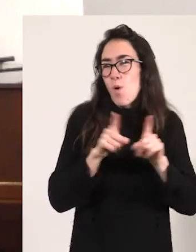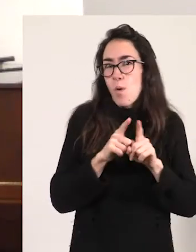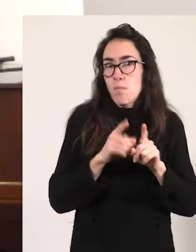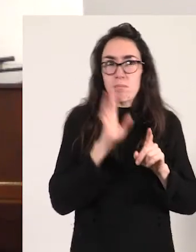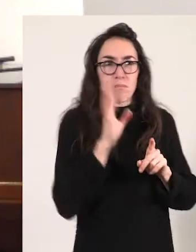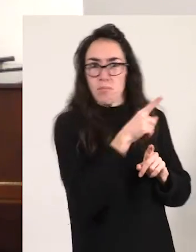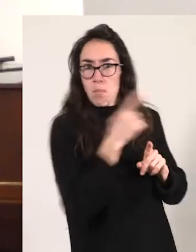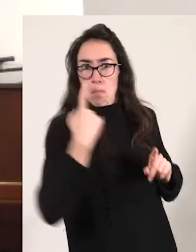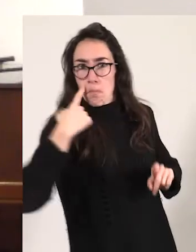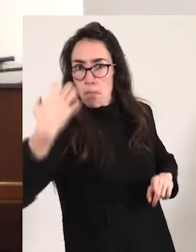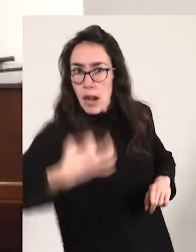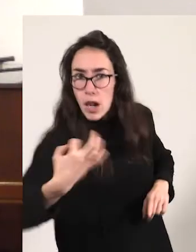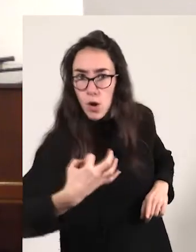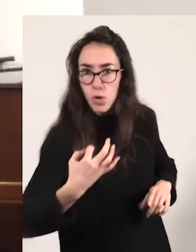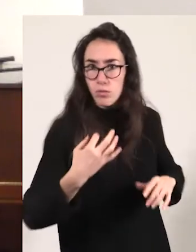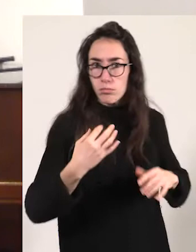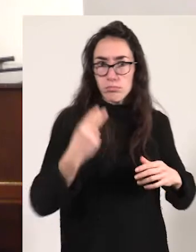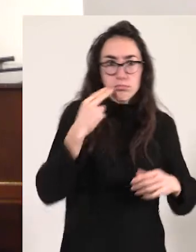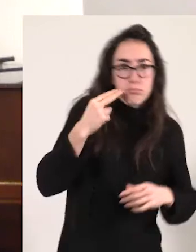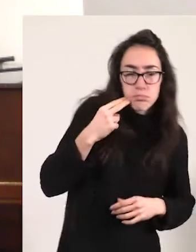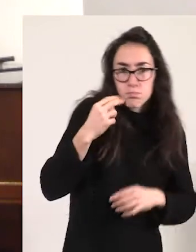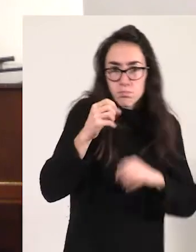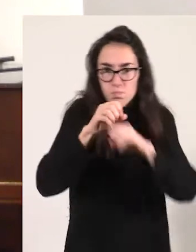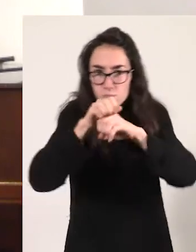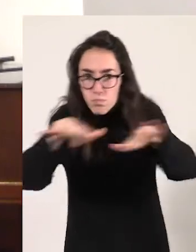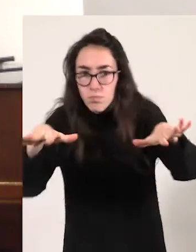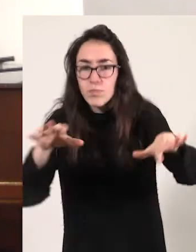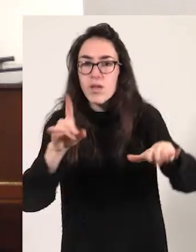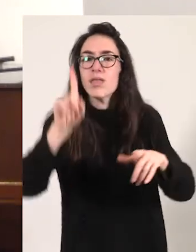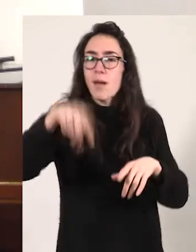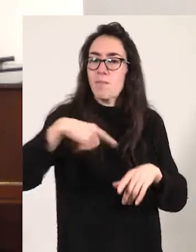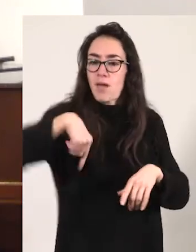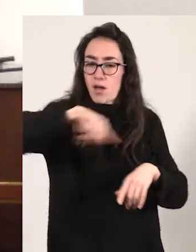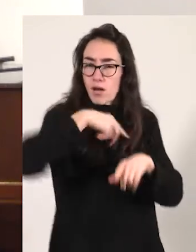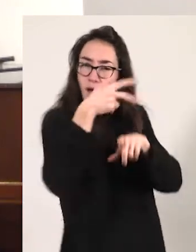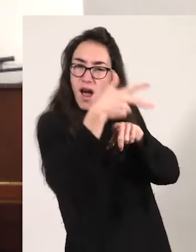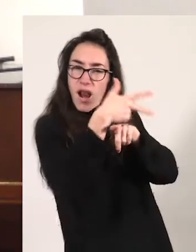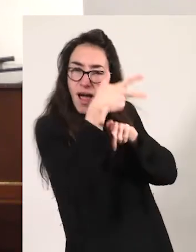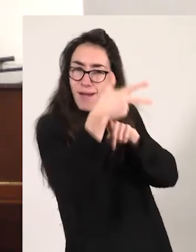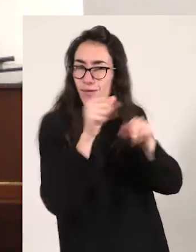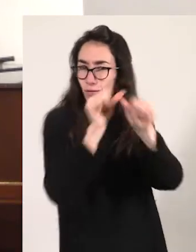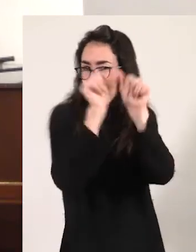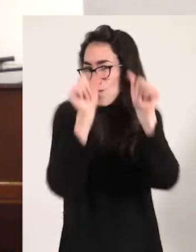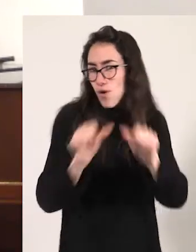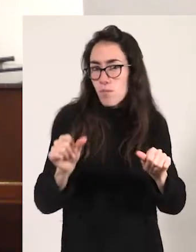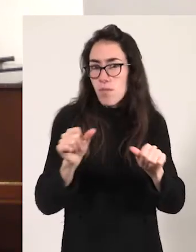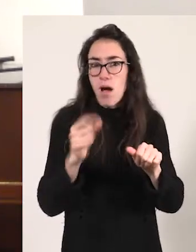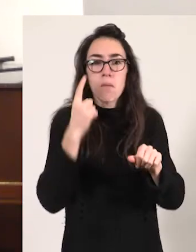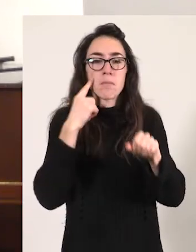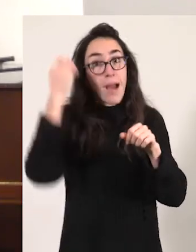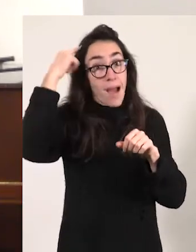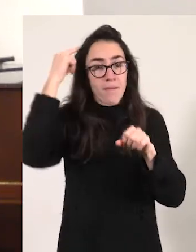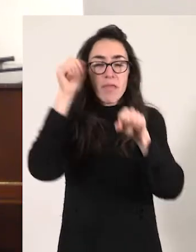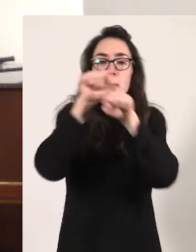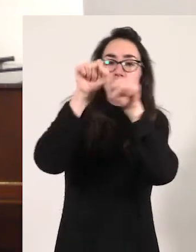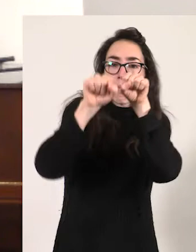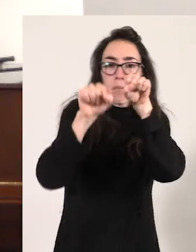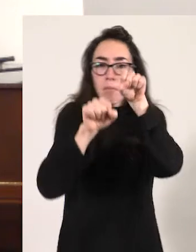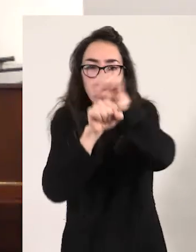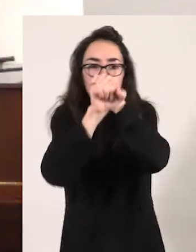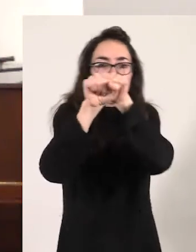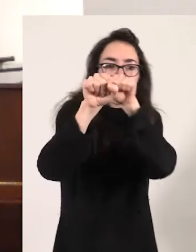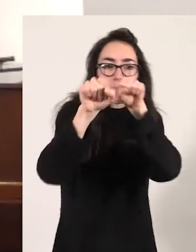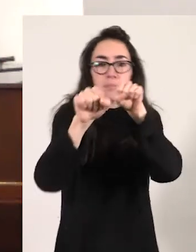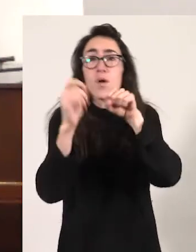que genera, ¿no? Es como peligro, sino también con la forma en la que estamos grabando, ¿no? Estamos tan acostumbrados a ver